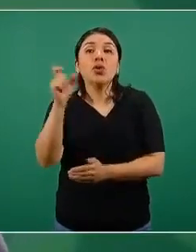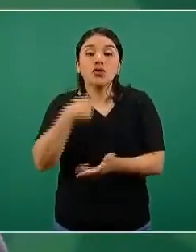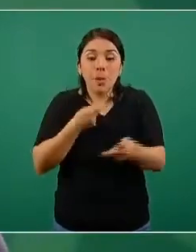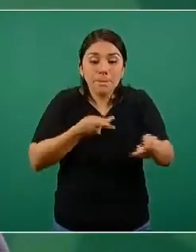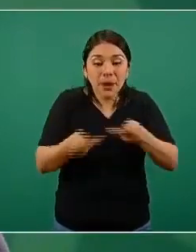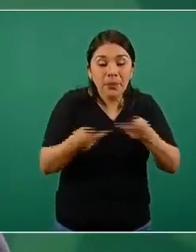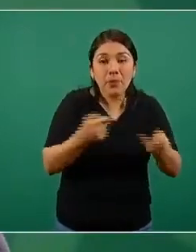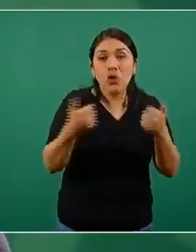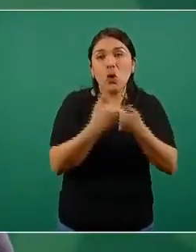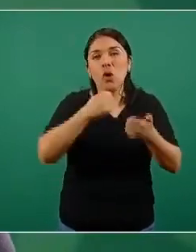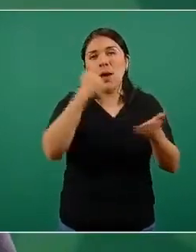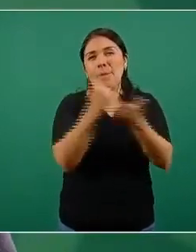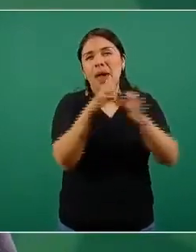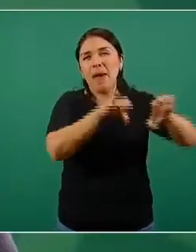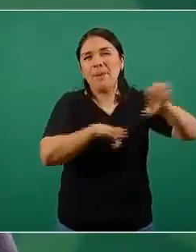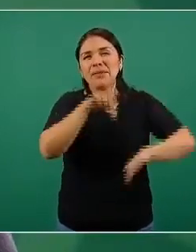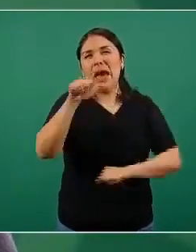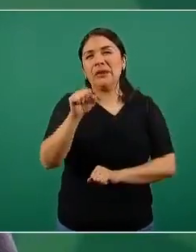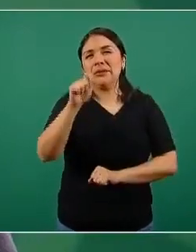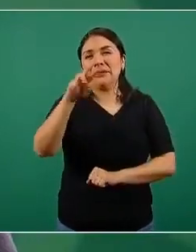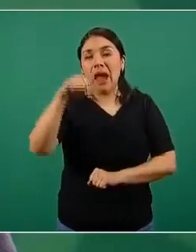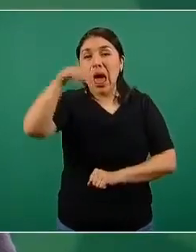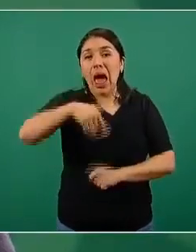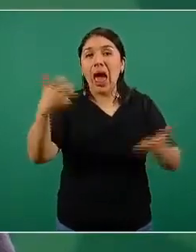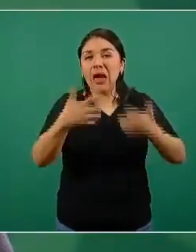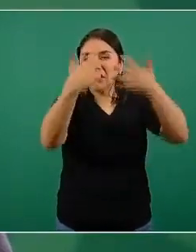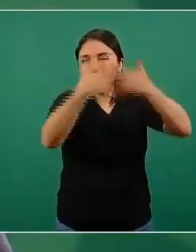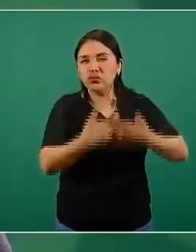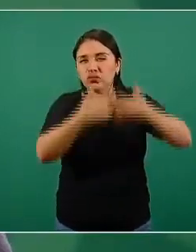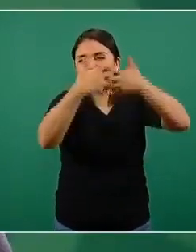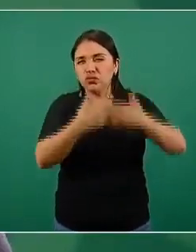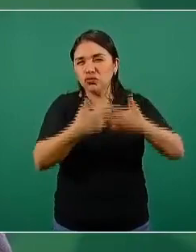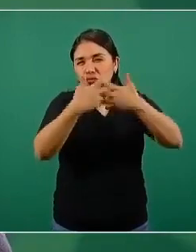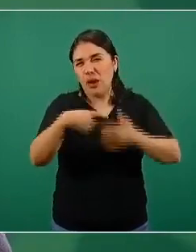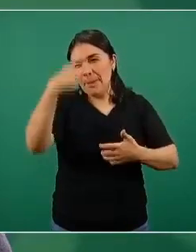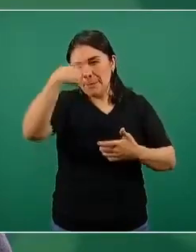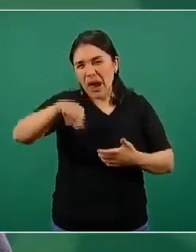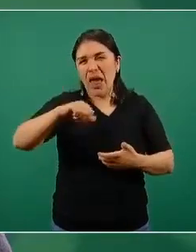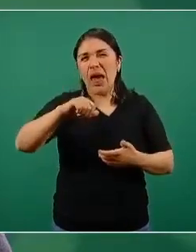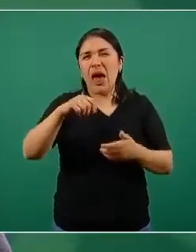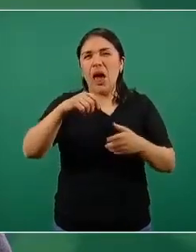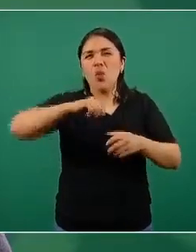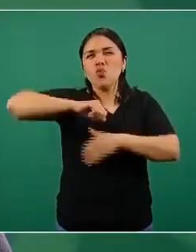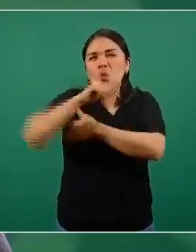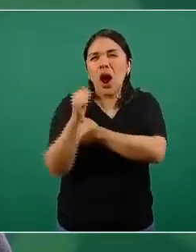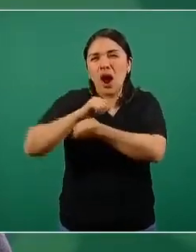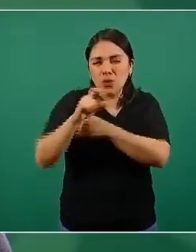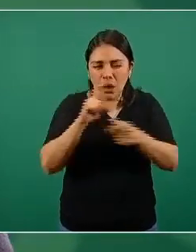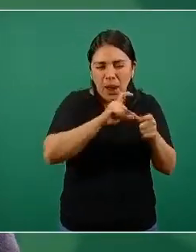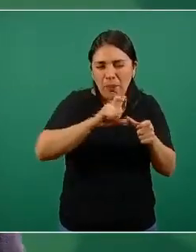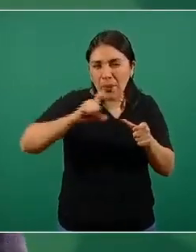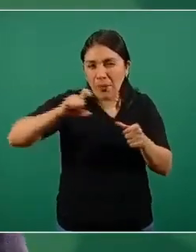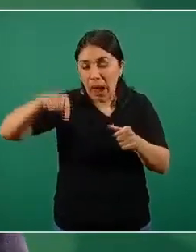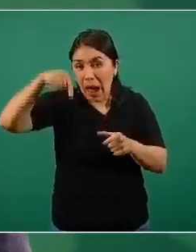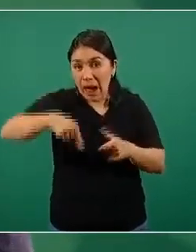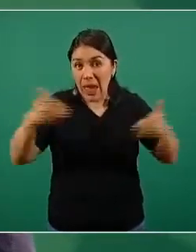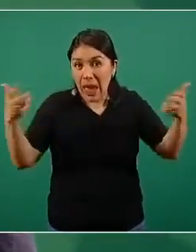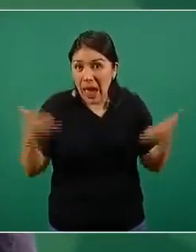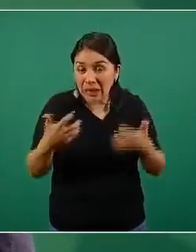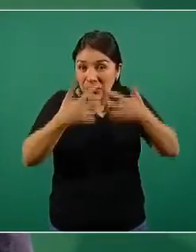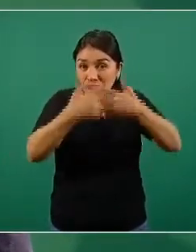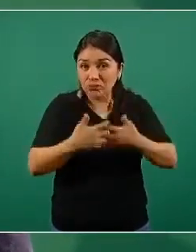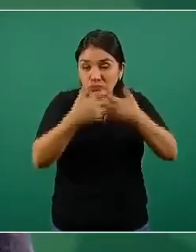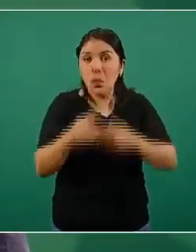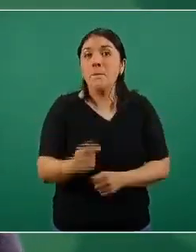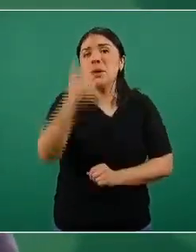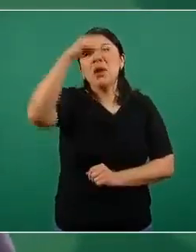con AstraZeneca, que se va a embotellar aquí, el embotellado final de AstraZeneca, que se está realizando aquí y que en principio